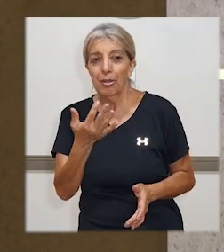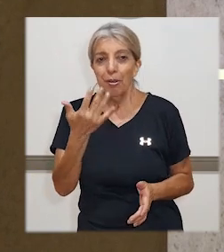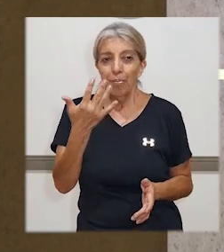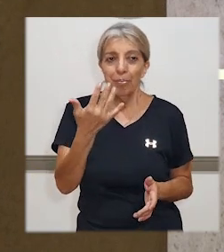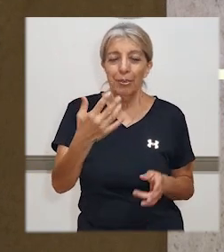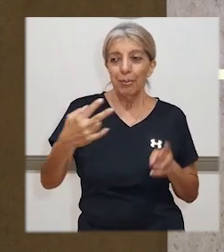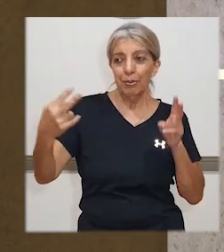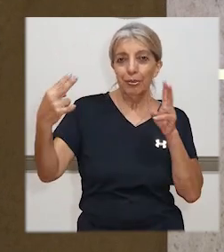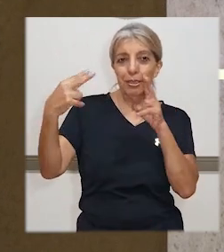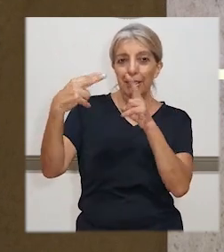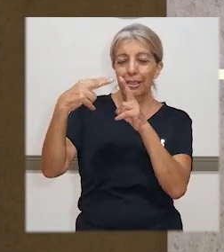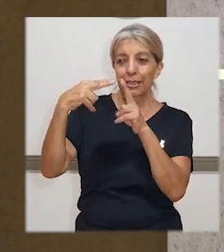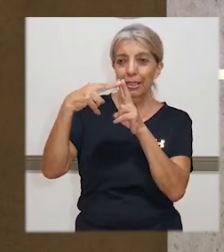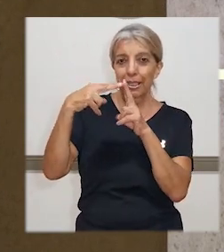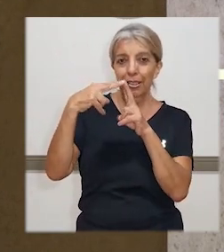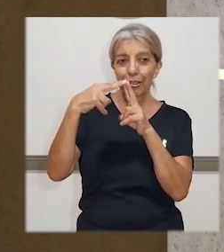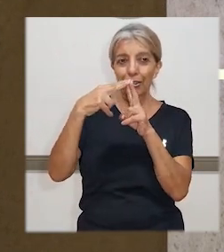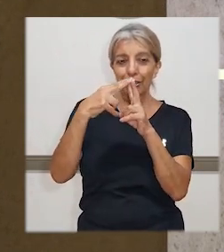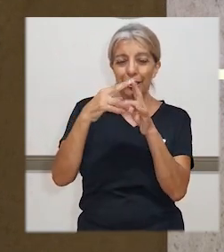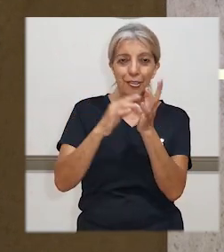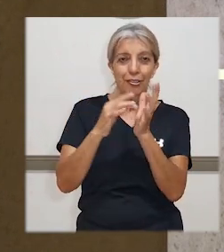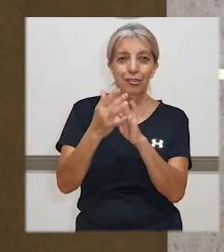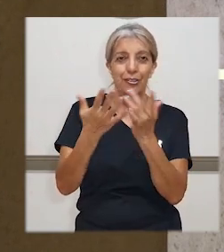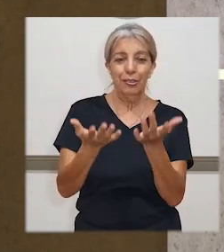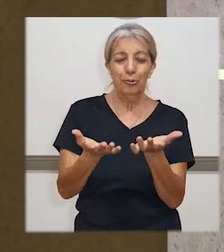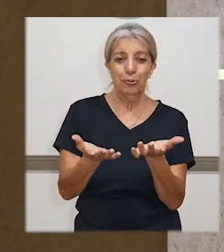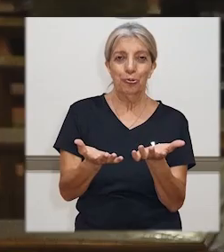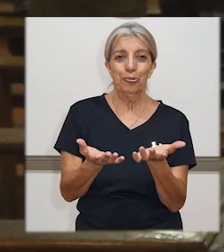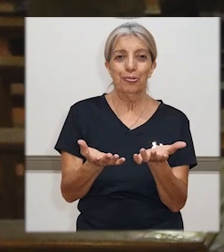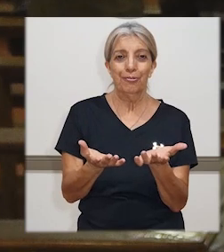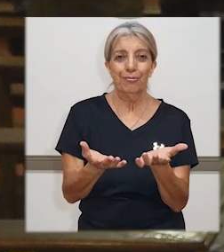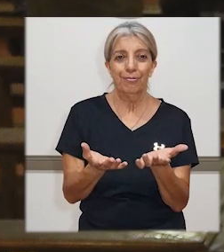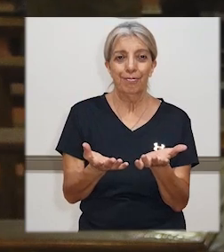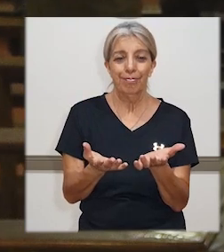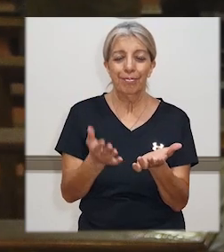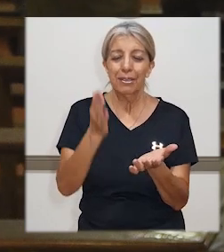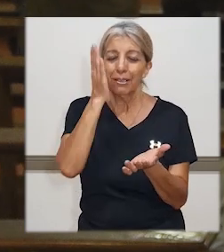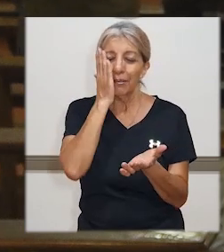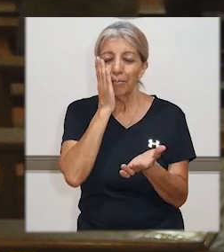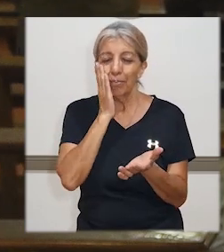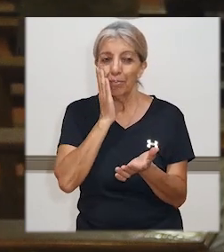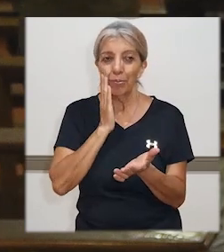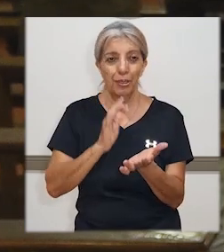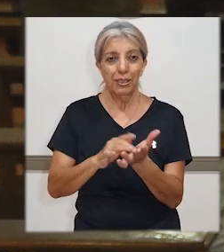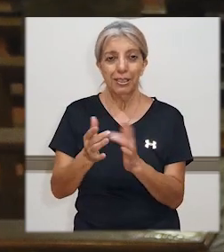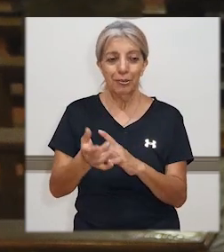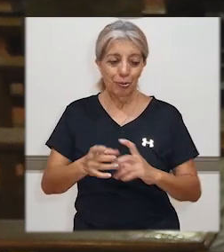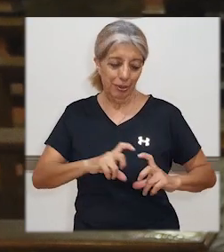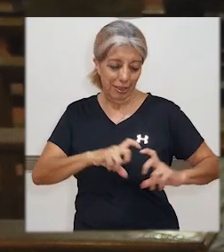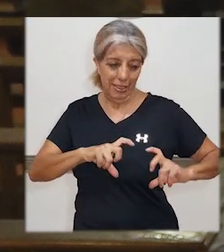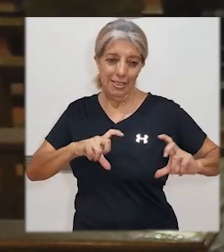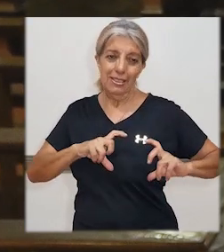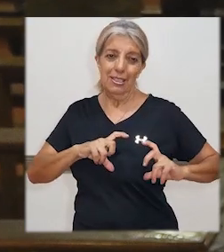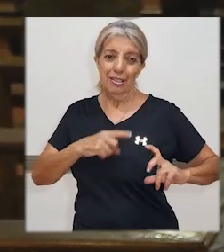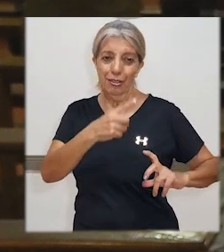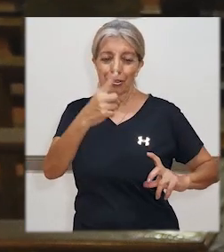Dios ha deseado para nuestra felicidad, oremos. Buen pastor, ensancha